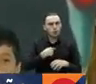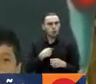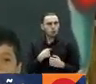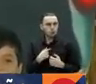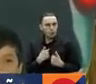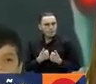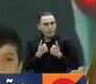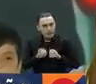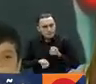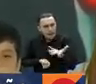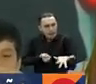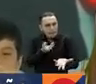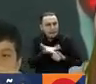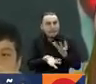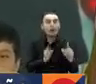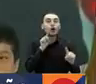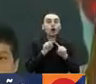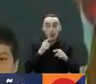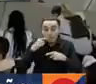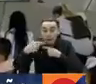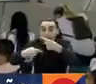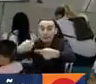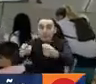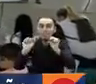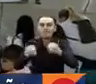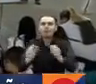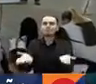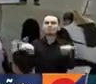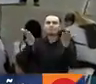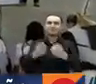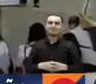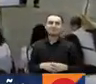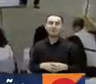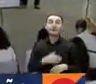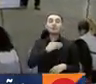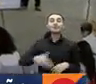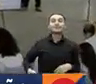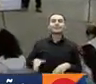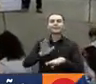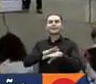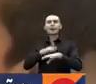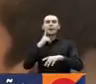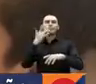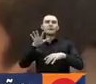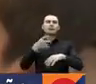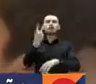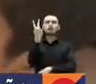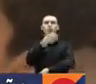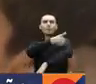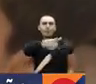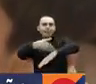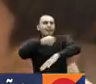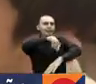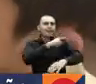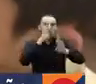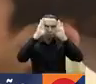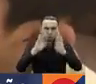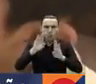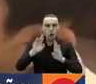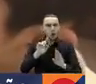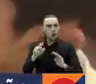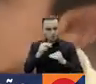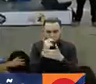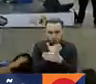nosotros para que esos futuros sean brillantes. El presidente afirmó que al menos 2 millones de pequeños reciben atención integral en la